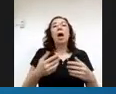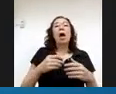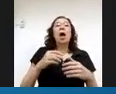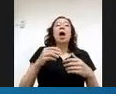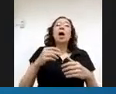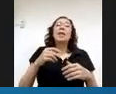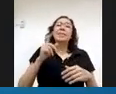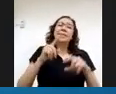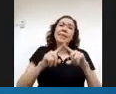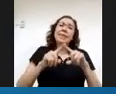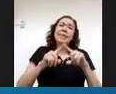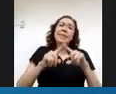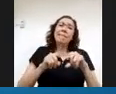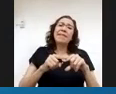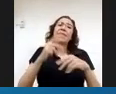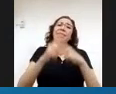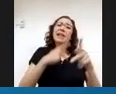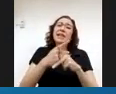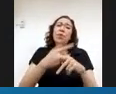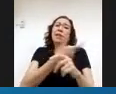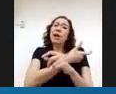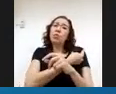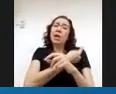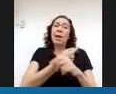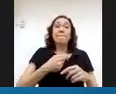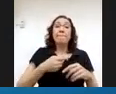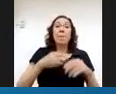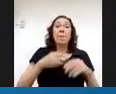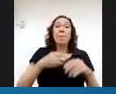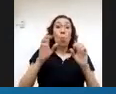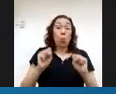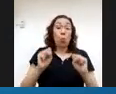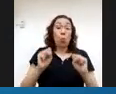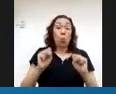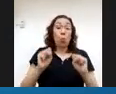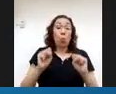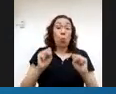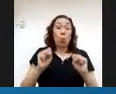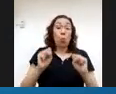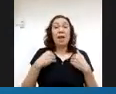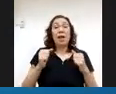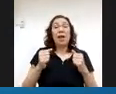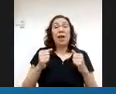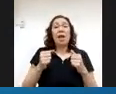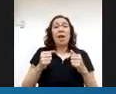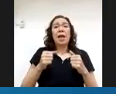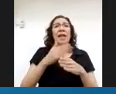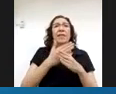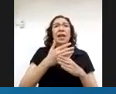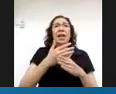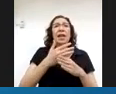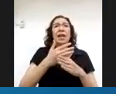Regularmente va a depender del tipo de vacuna. Podría haber generalmente entre 3 y